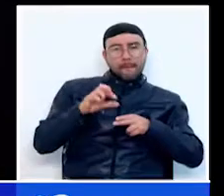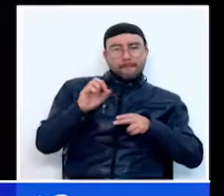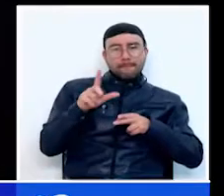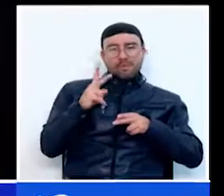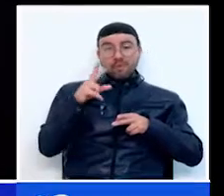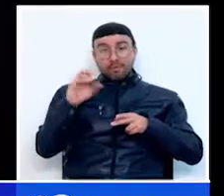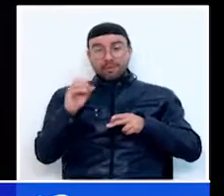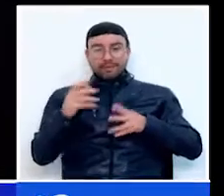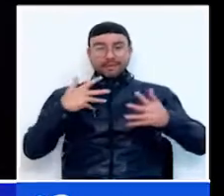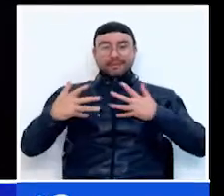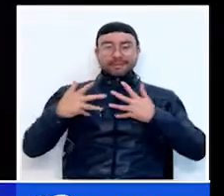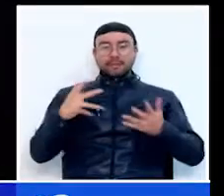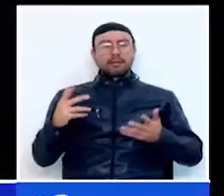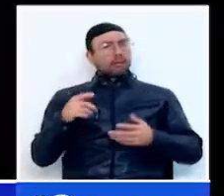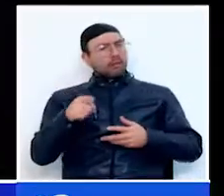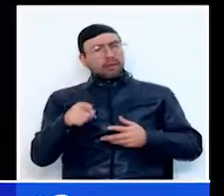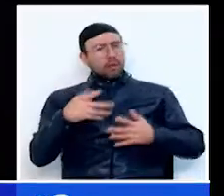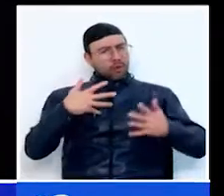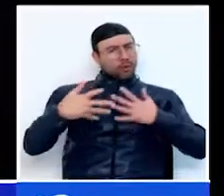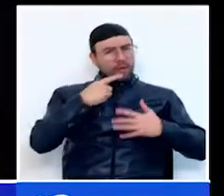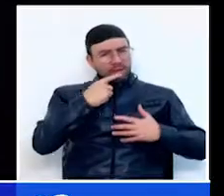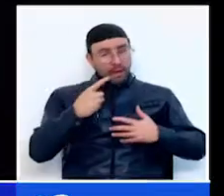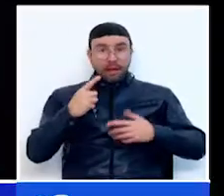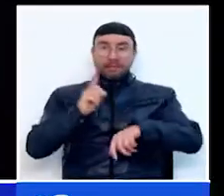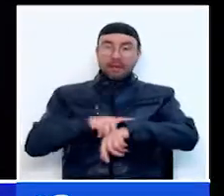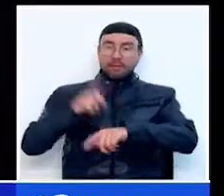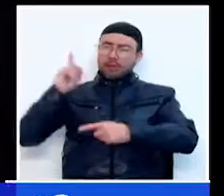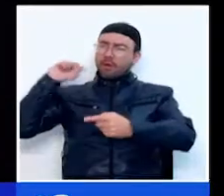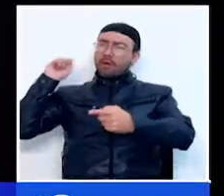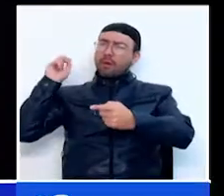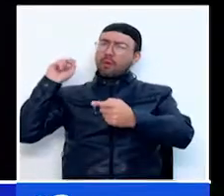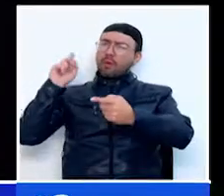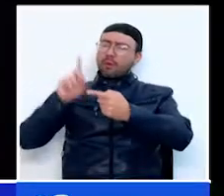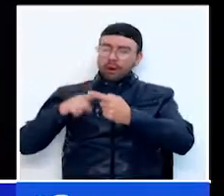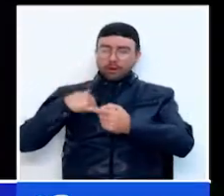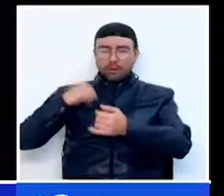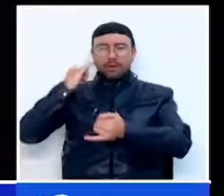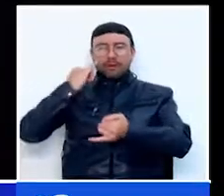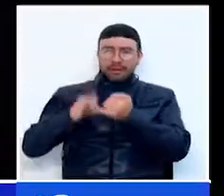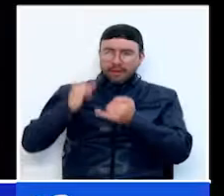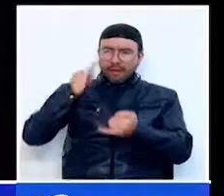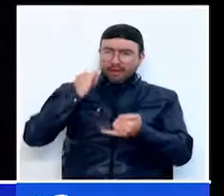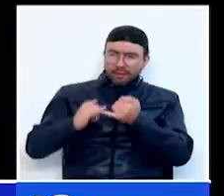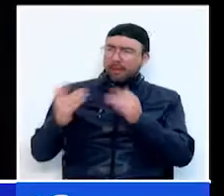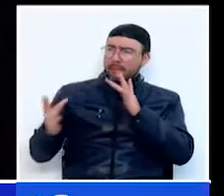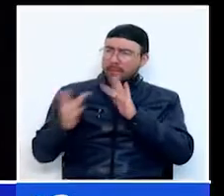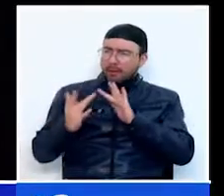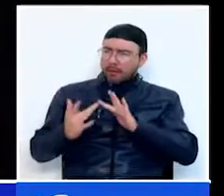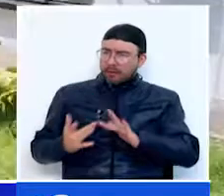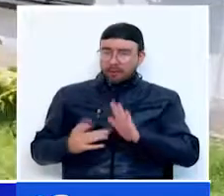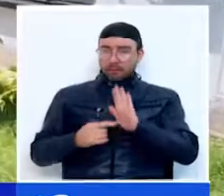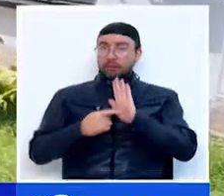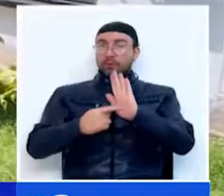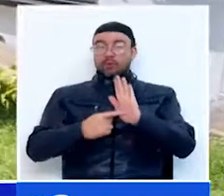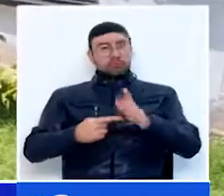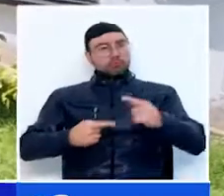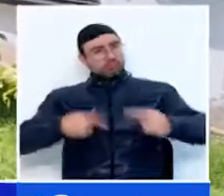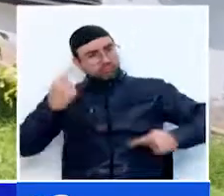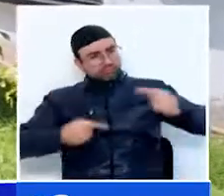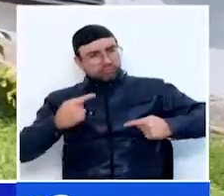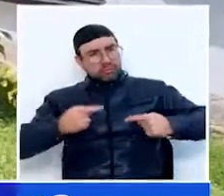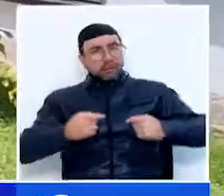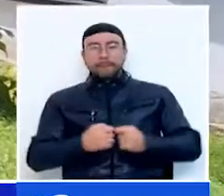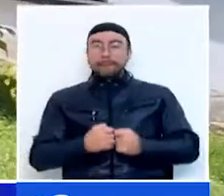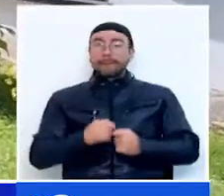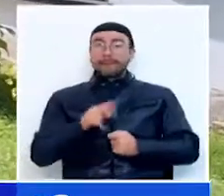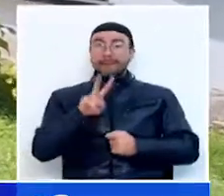Esta obra se trata de un viaje a través del tiempo para encontrarse con sus identidades, sacarlas a flote y confrontarlas con el espectador. Este viernes 7